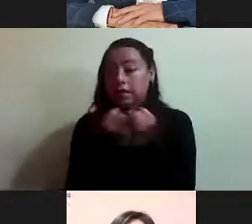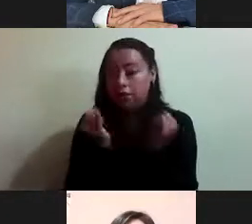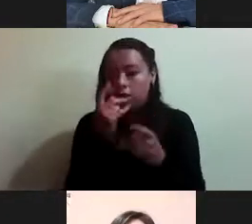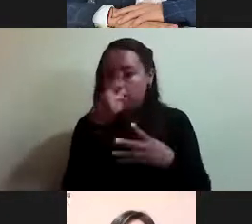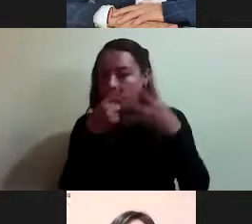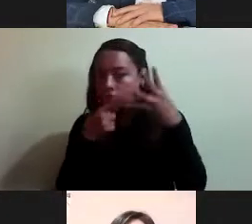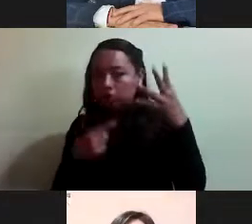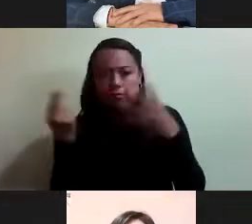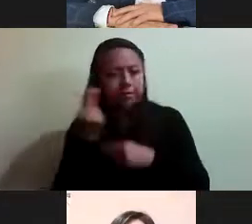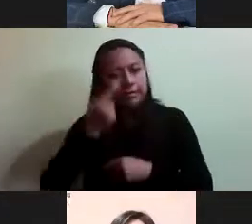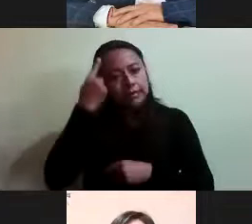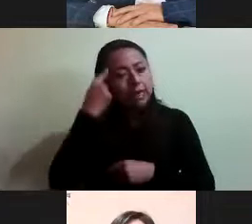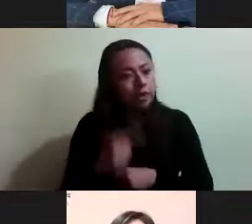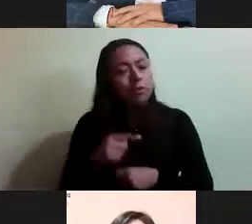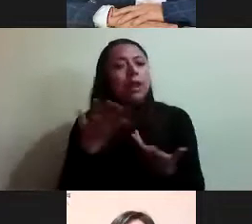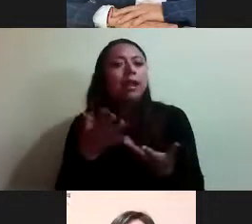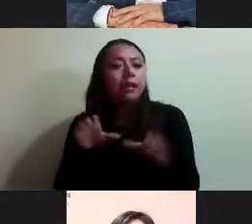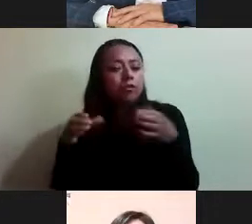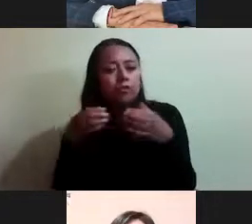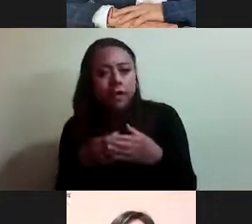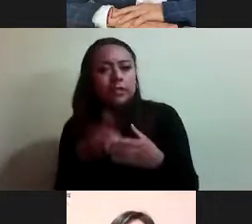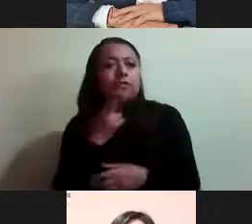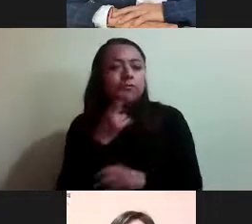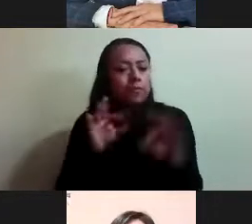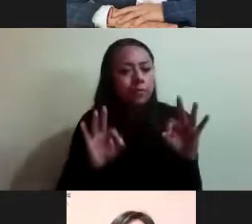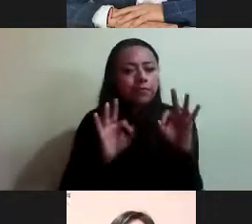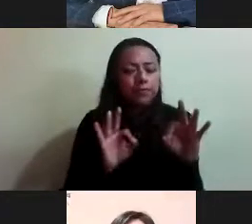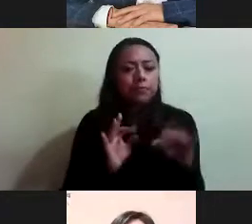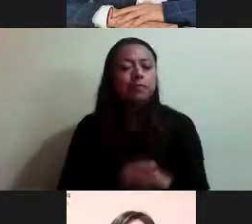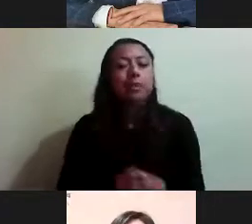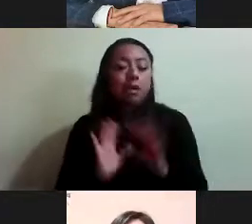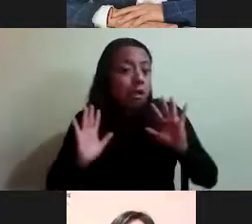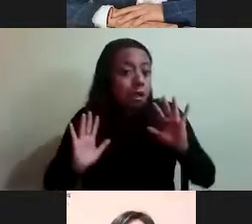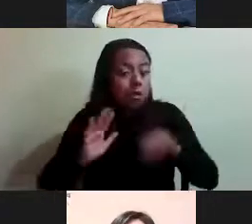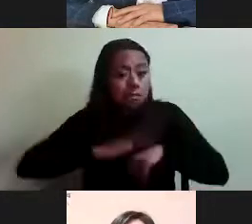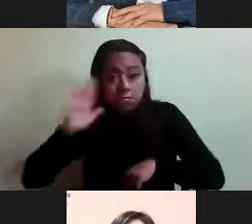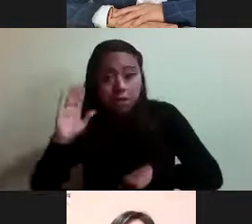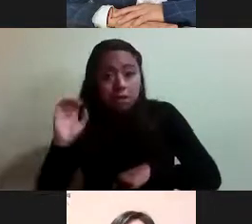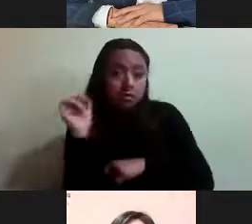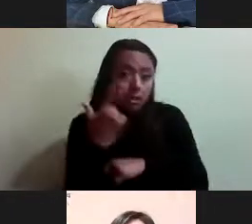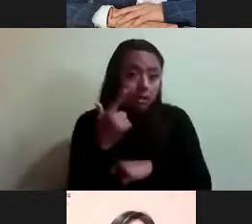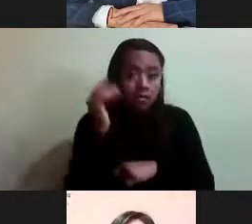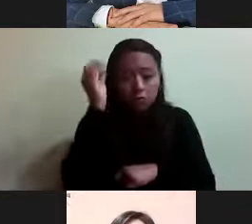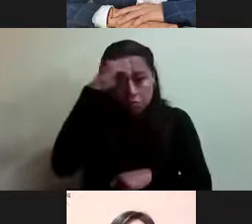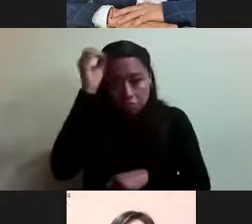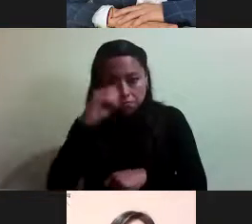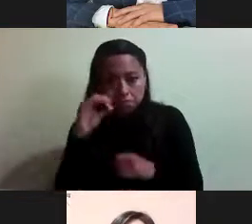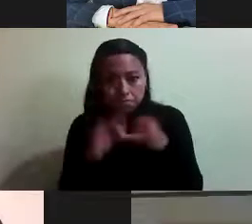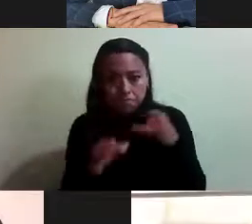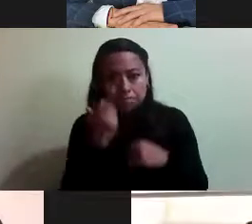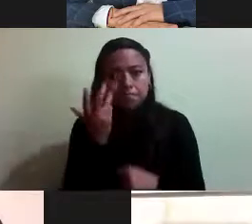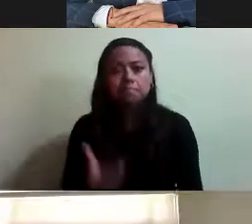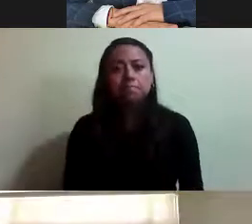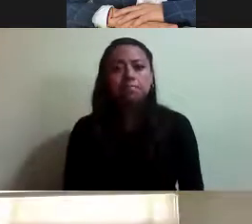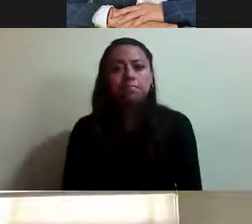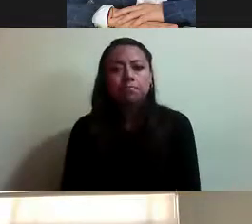que nos preocupa a todas y todos. Pues si no hubiera más, compañeras, compañeros diputados, ¿alguien desea hacer algún comentario final?